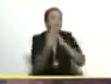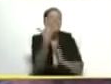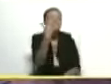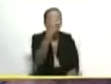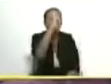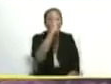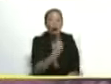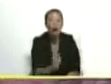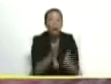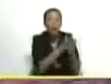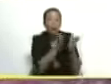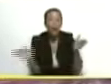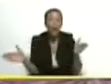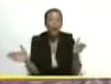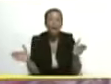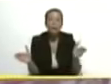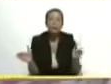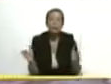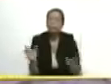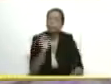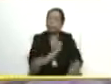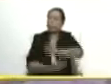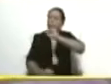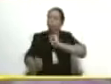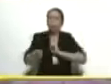5 años de contrarrevolución,